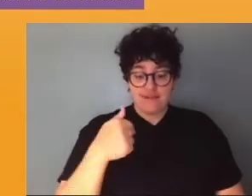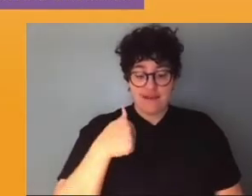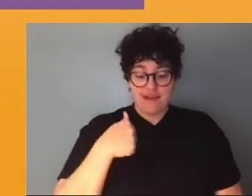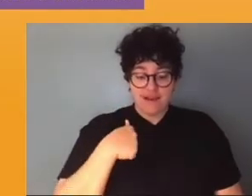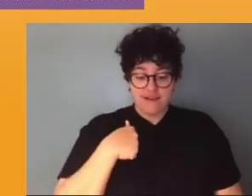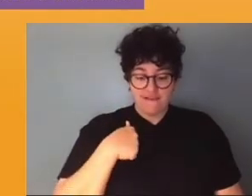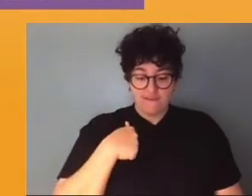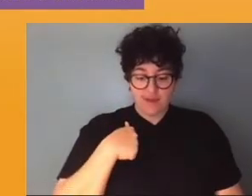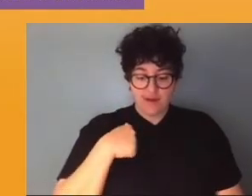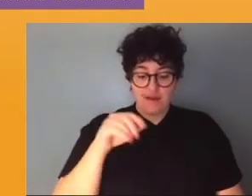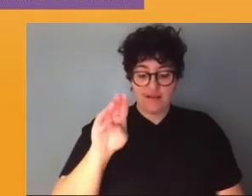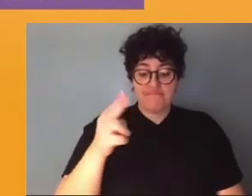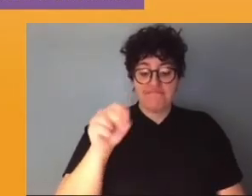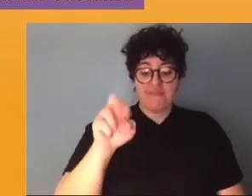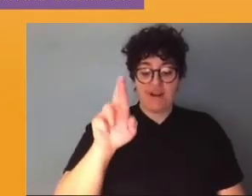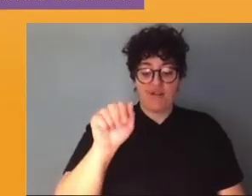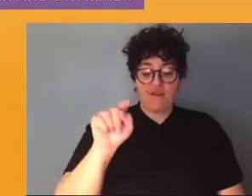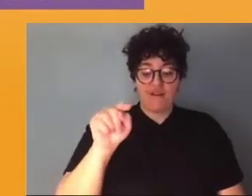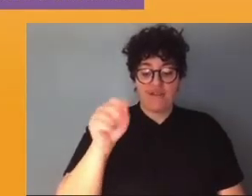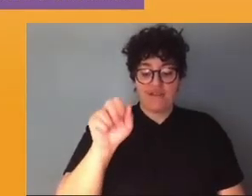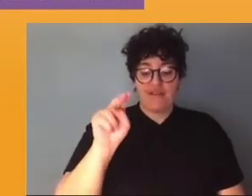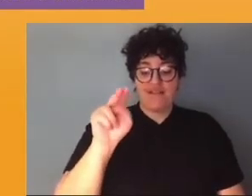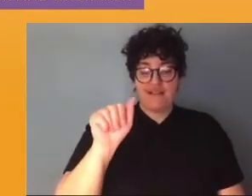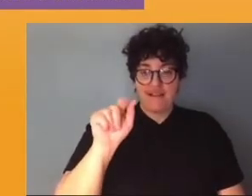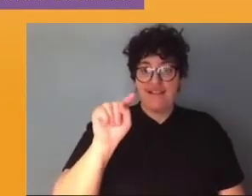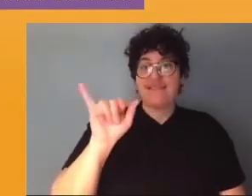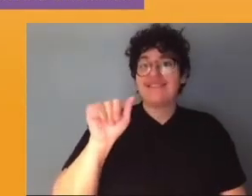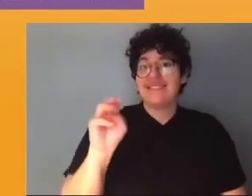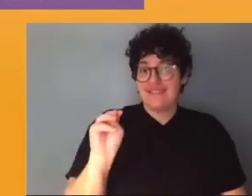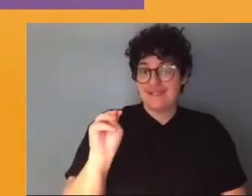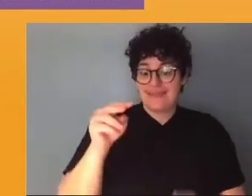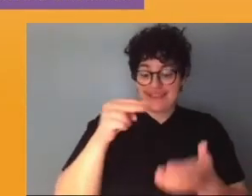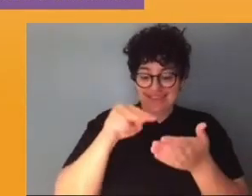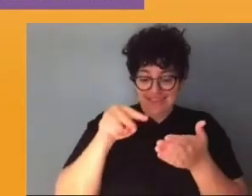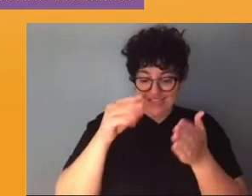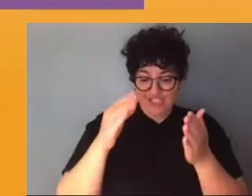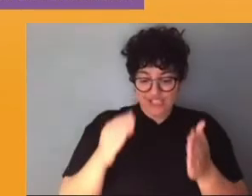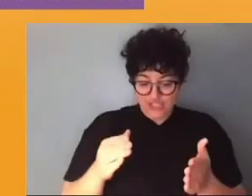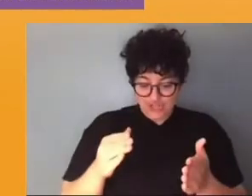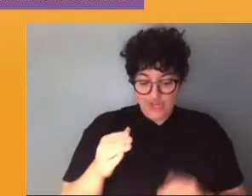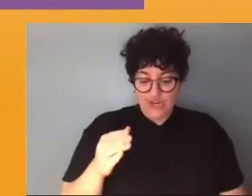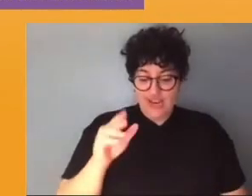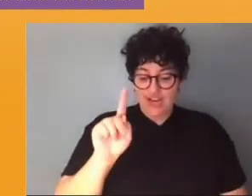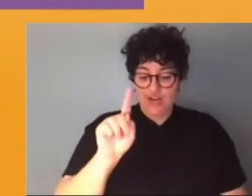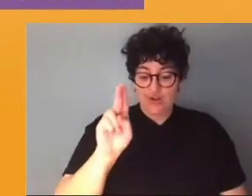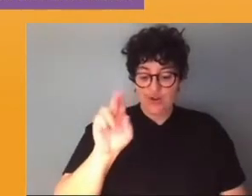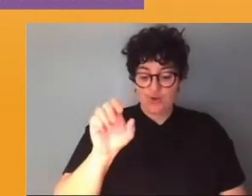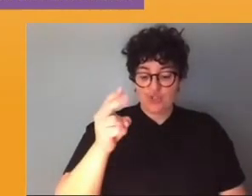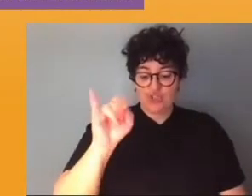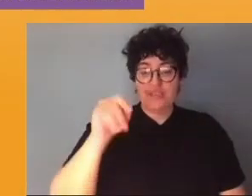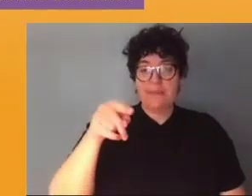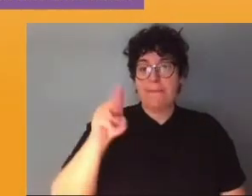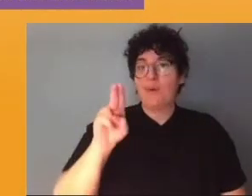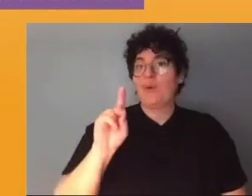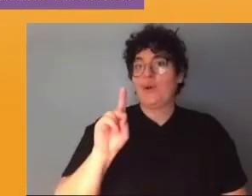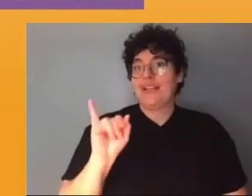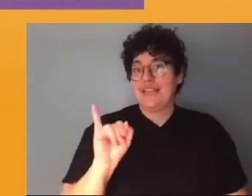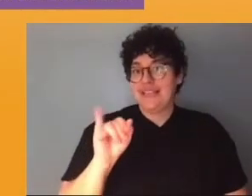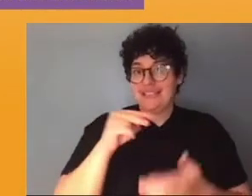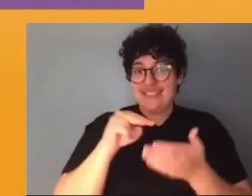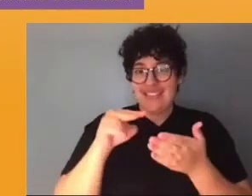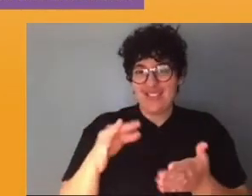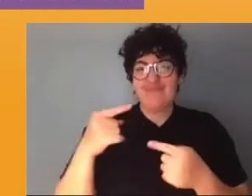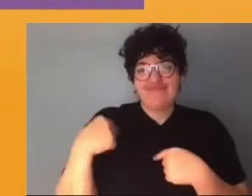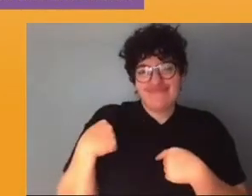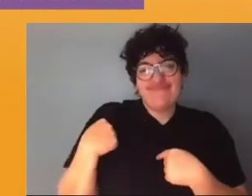He estado bailadora de Kuchipuchi y de Batimepati durante un gran rato ahora y